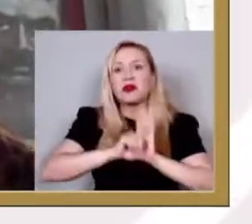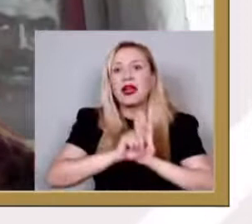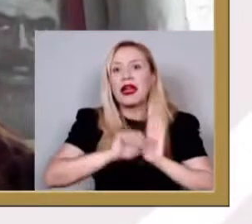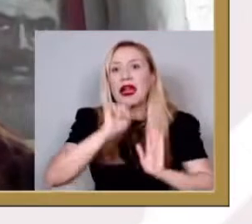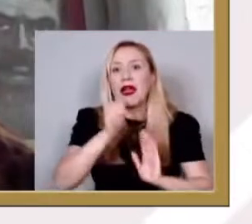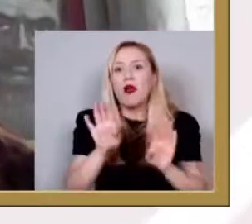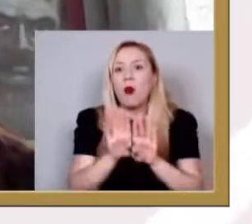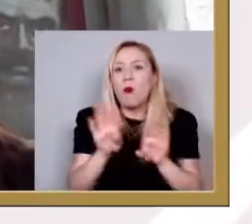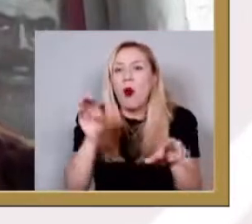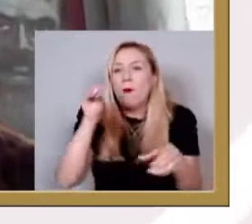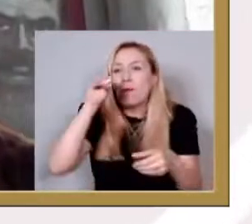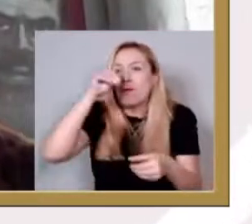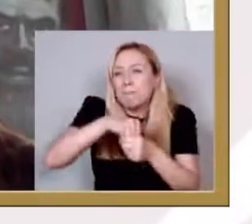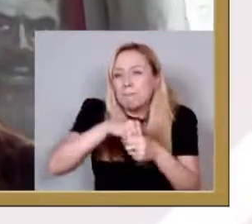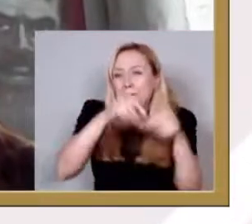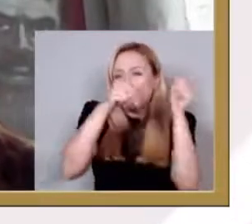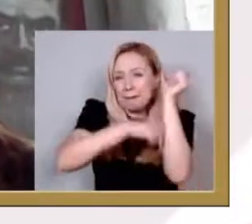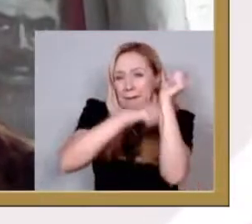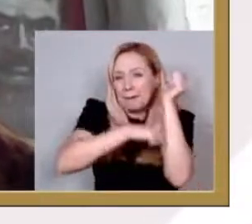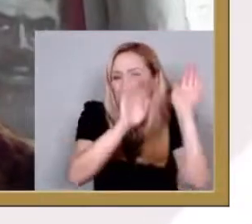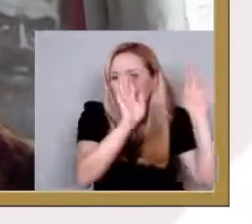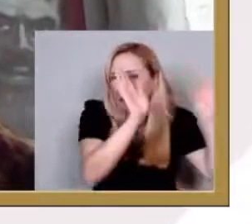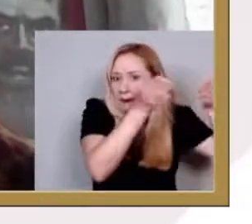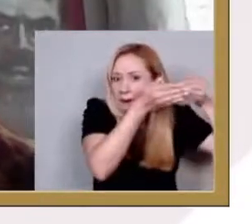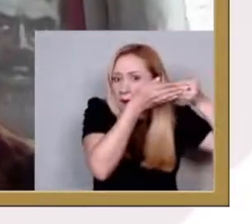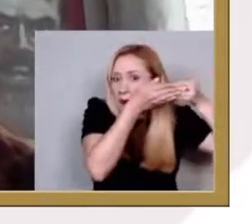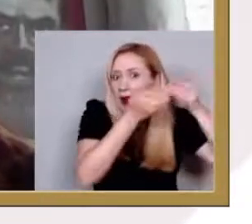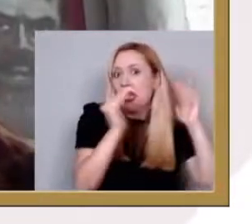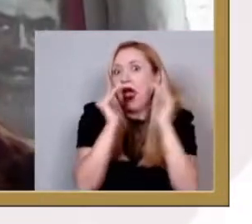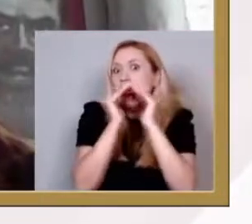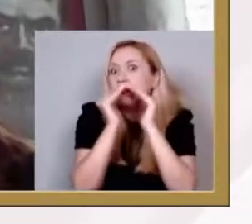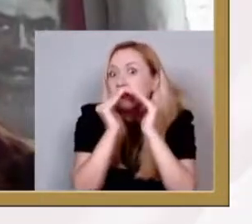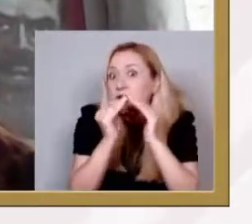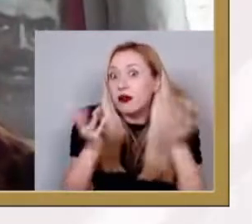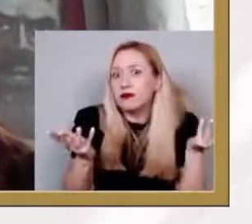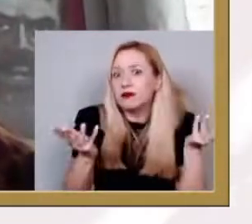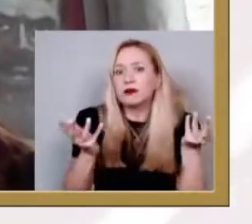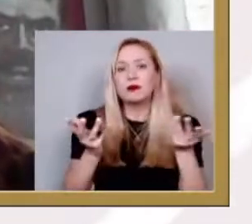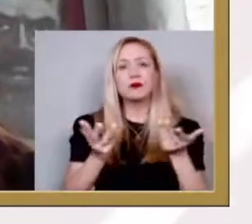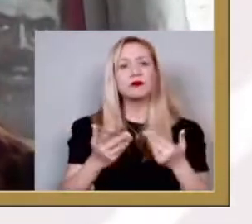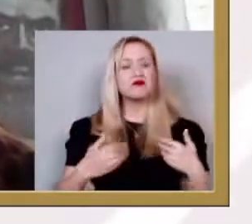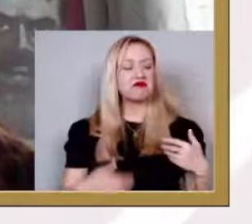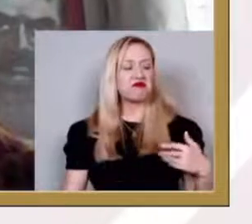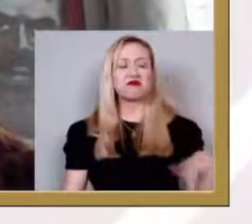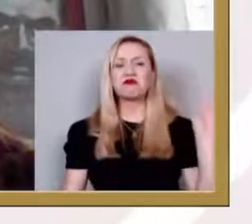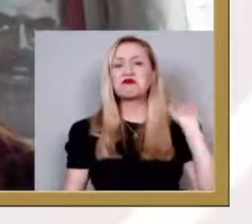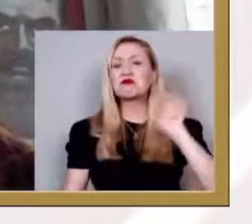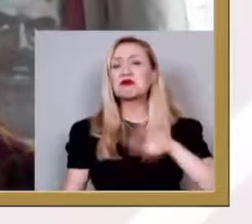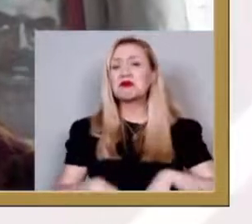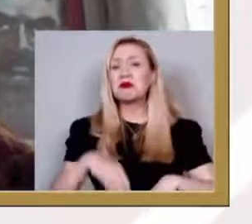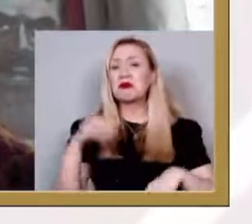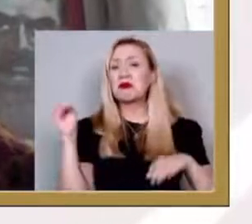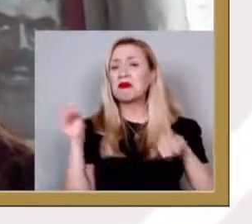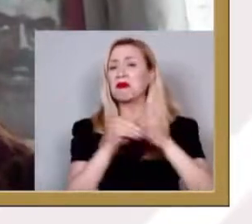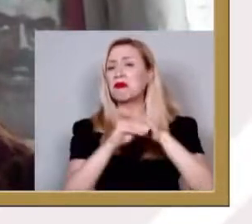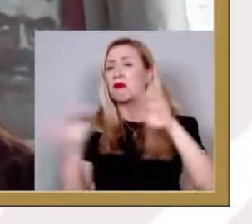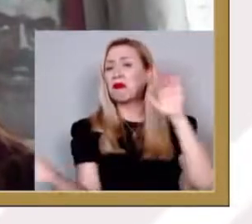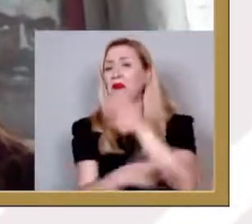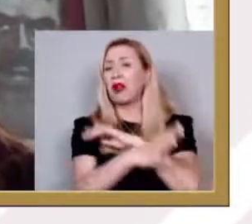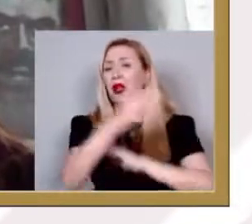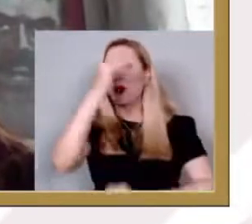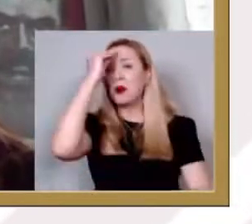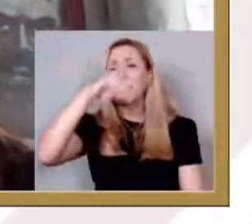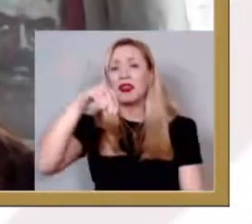puerta cerrada, en la privacidad de los hogares, quedan impunes, invisibles y en el olvido.